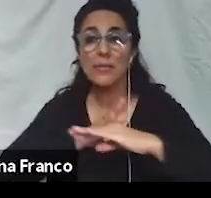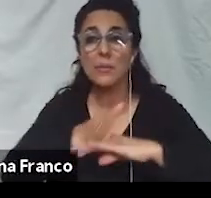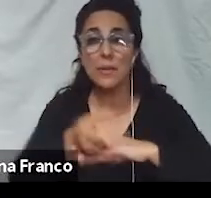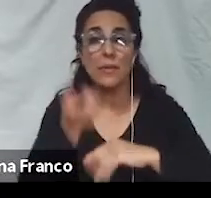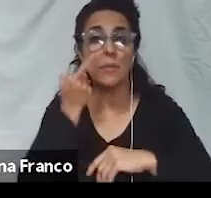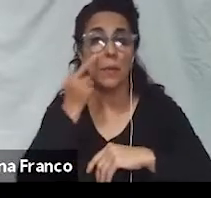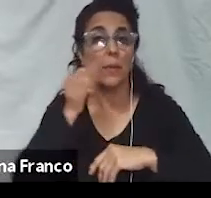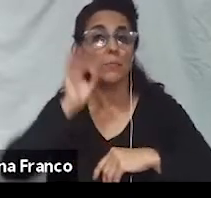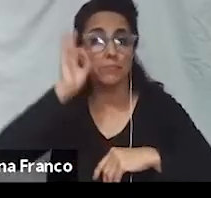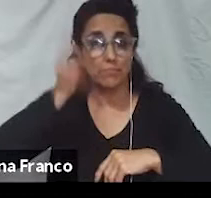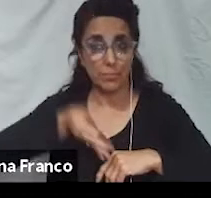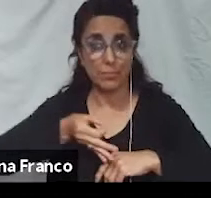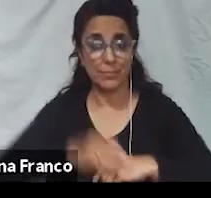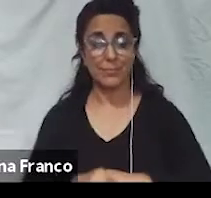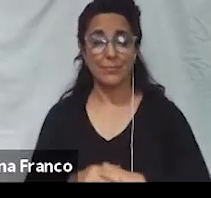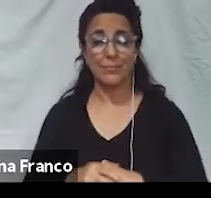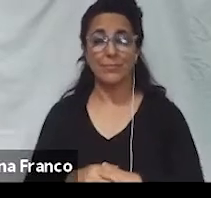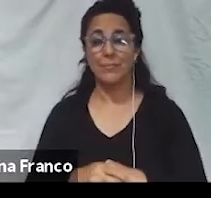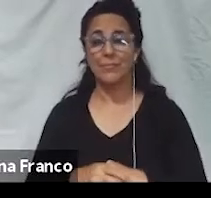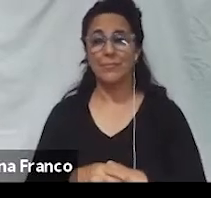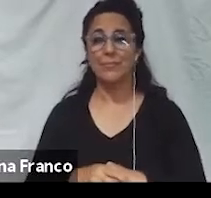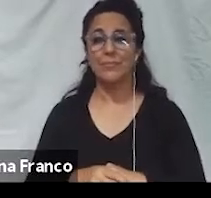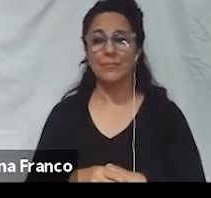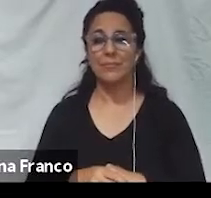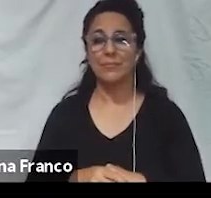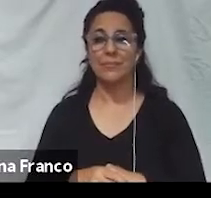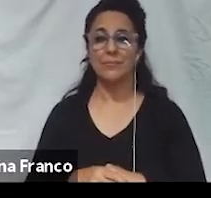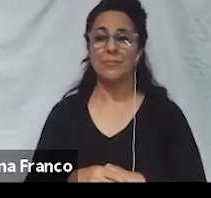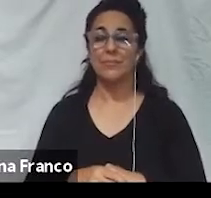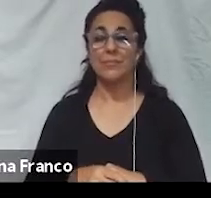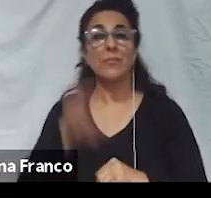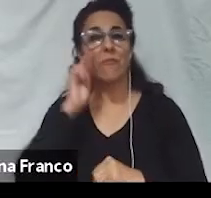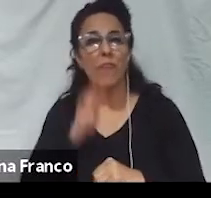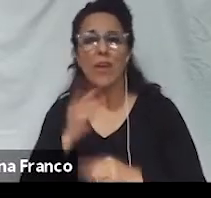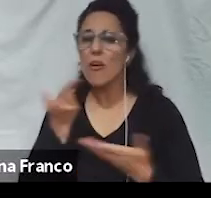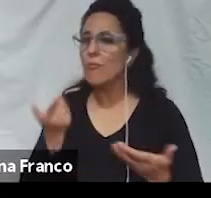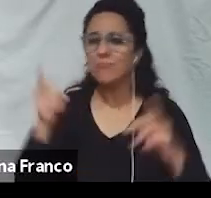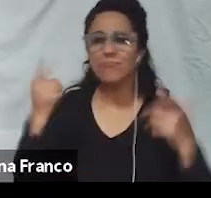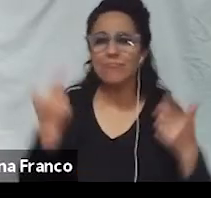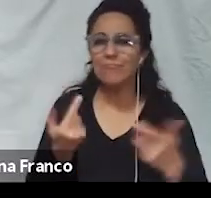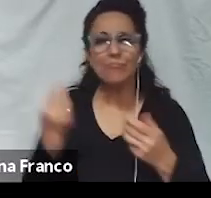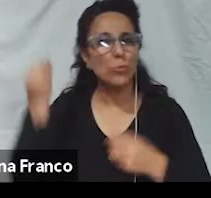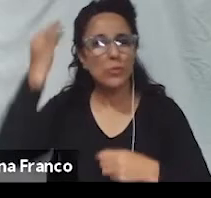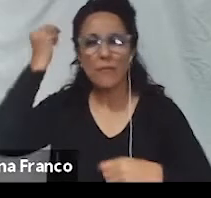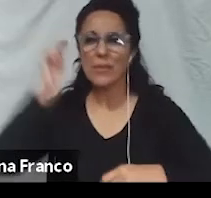accesibilidad. Bueno, a mí me pasa mucho que todo el tiempo estoy viendo que las cosas no son accesibles, cómo puede